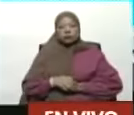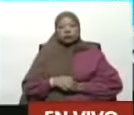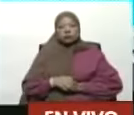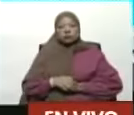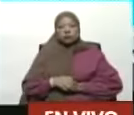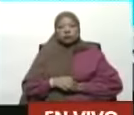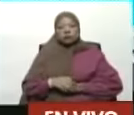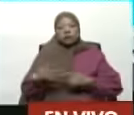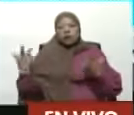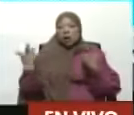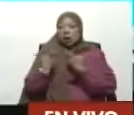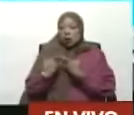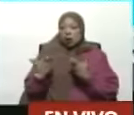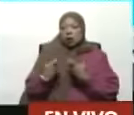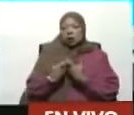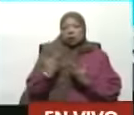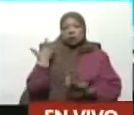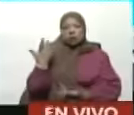Guerra avisada,